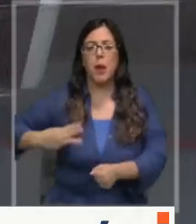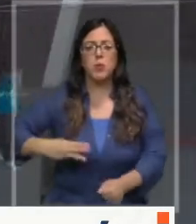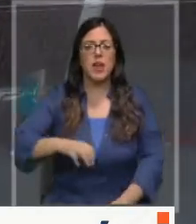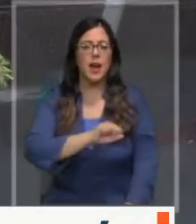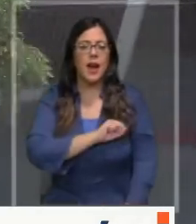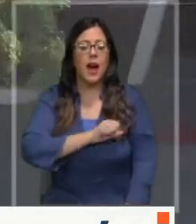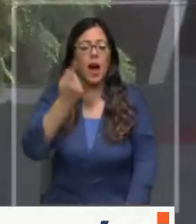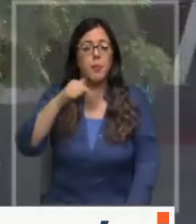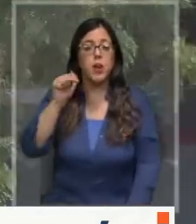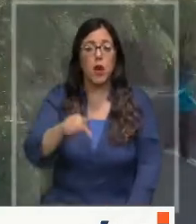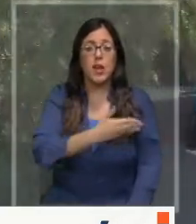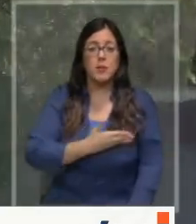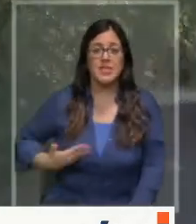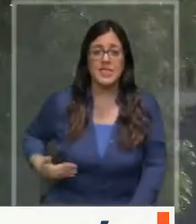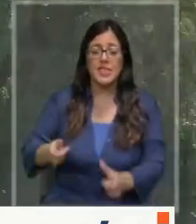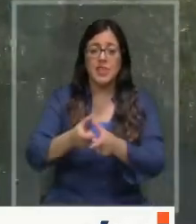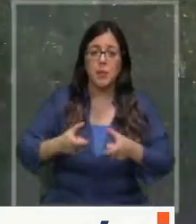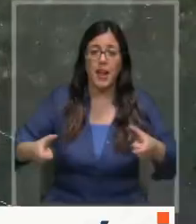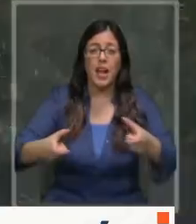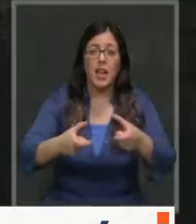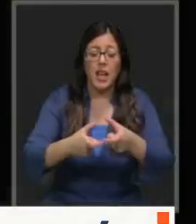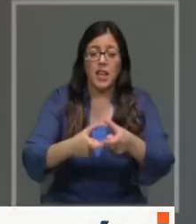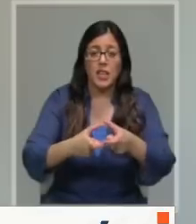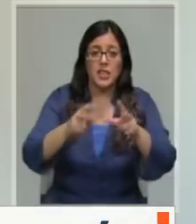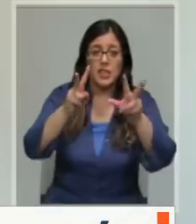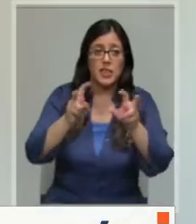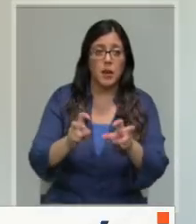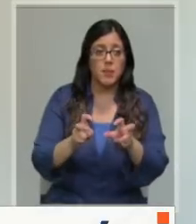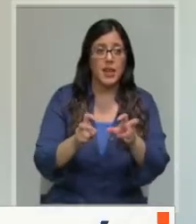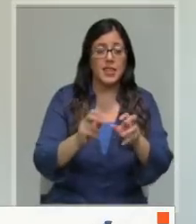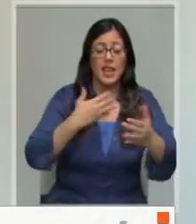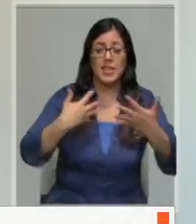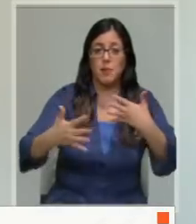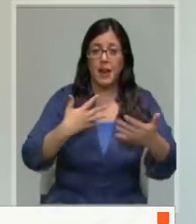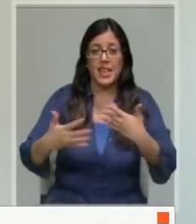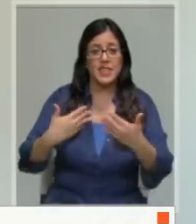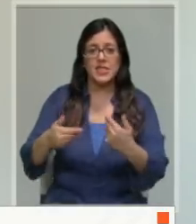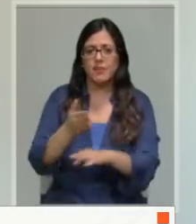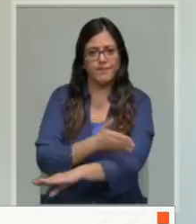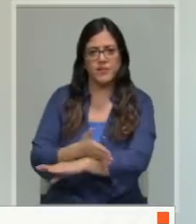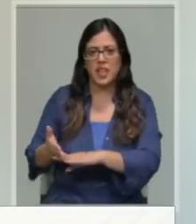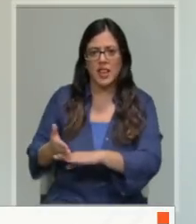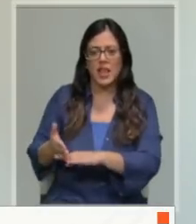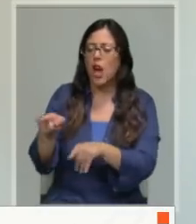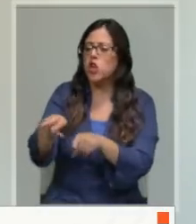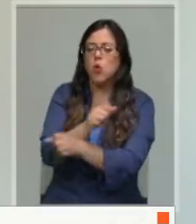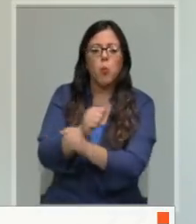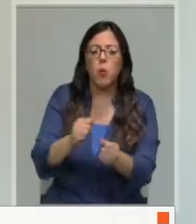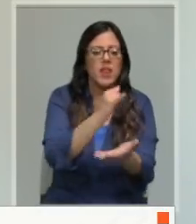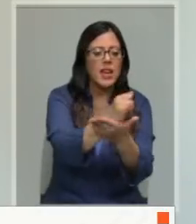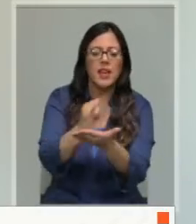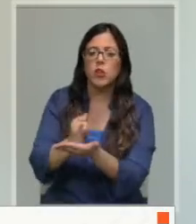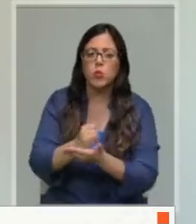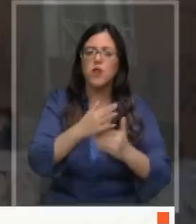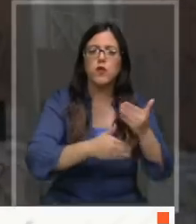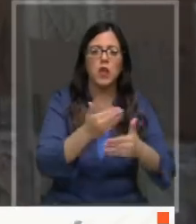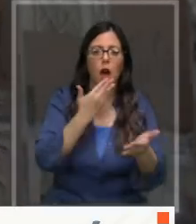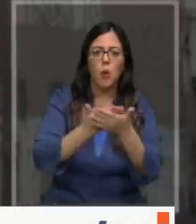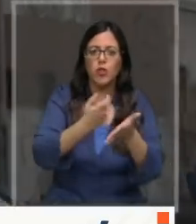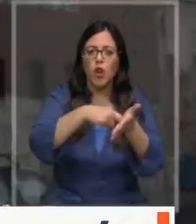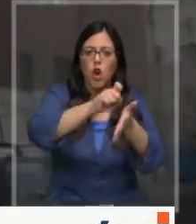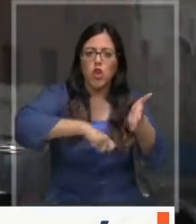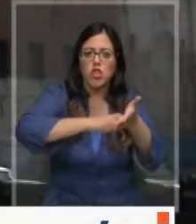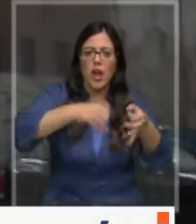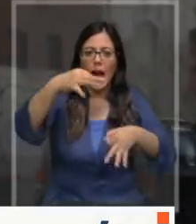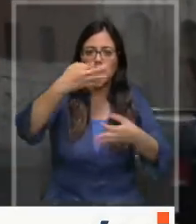según el presidente del Consejo para la Transparencia, tarde. No puede ser que las instituciones empiecen a funcionar cuando el contrato ya está cerrado,